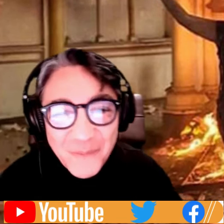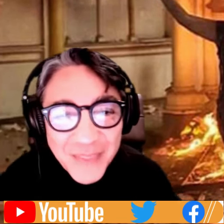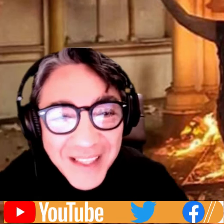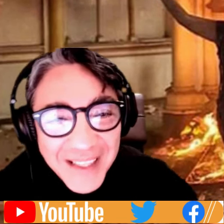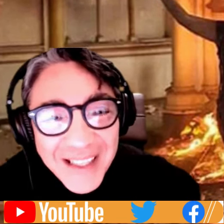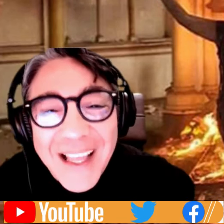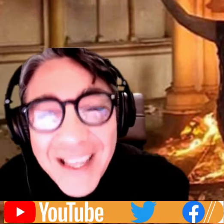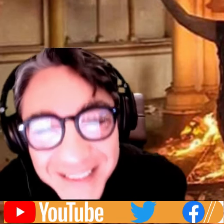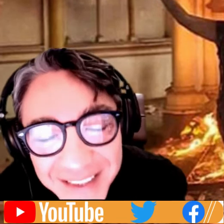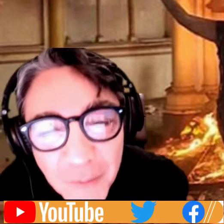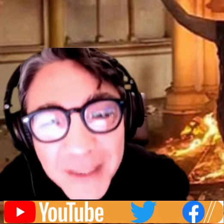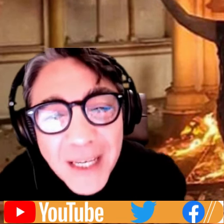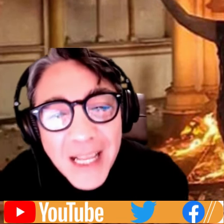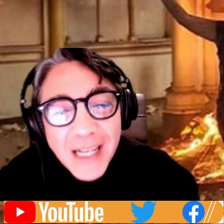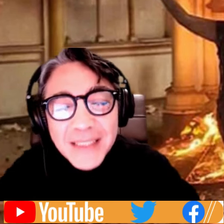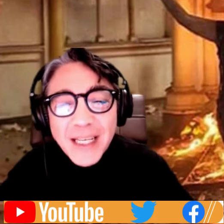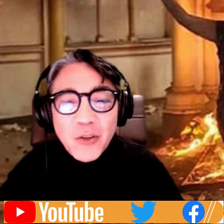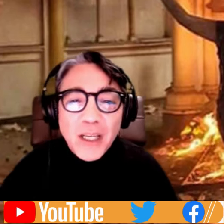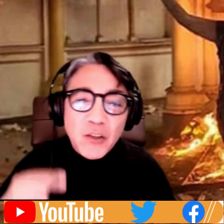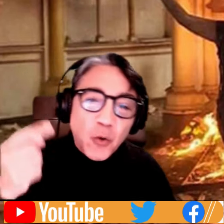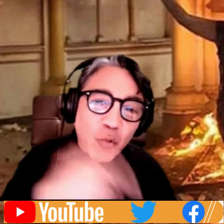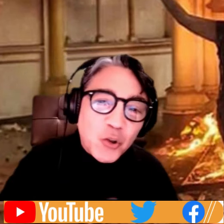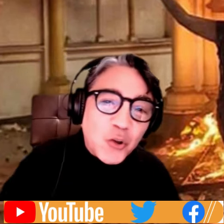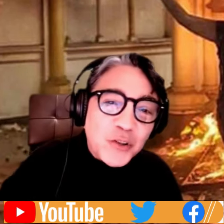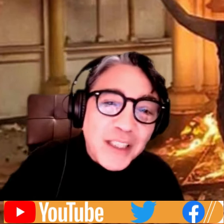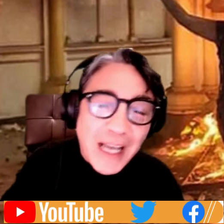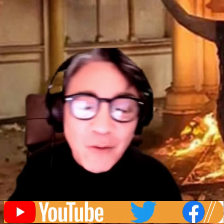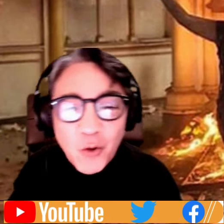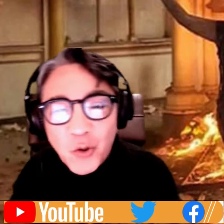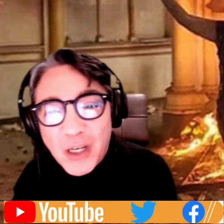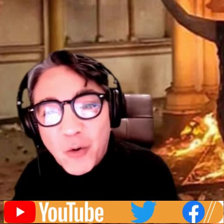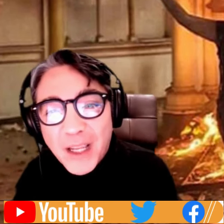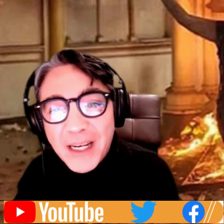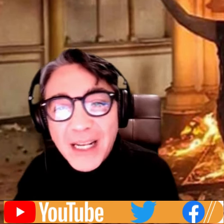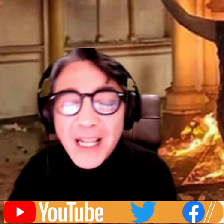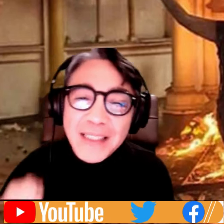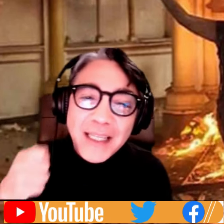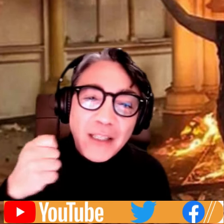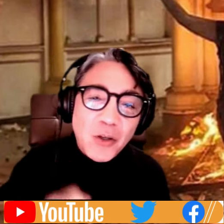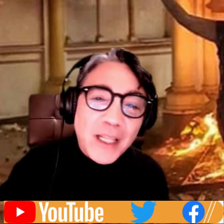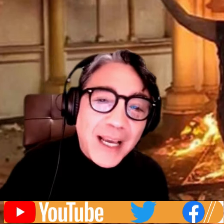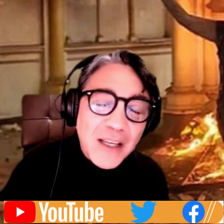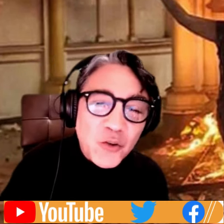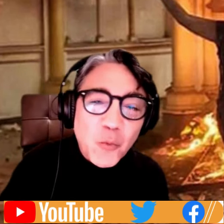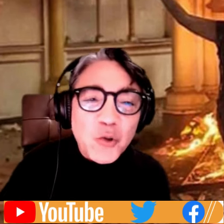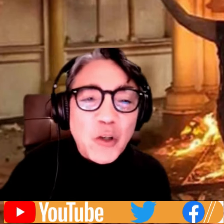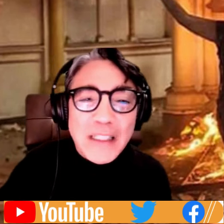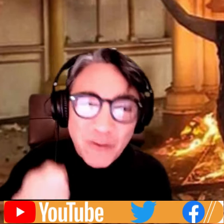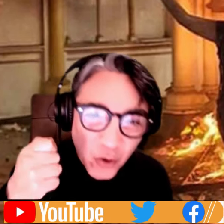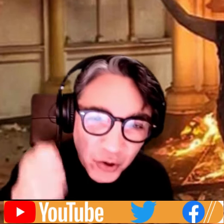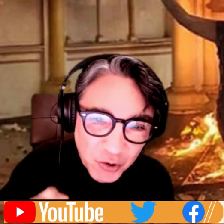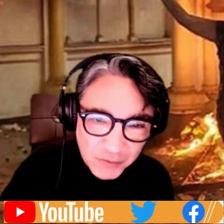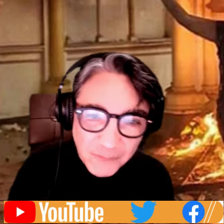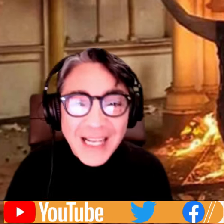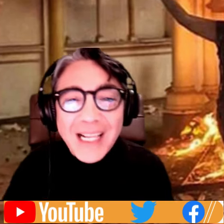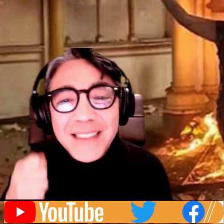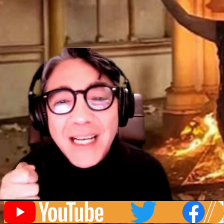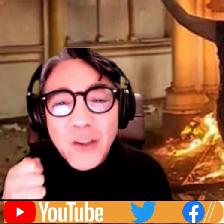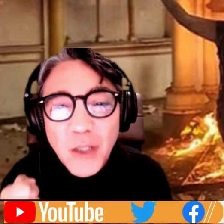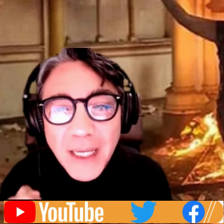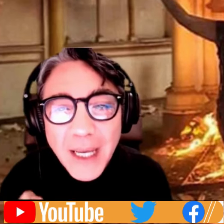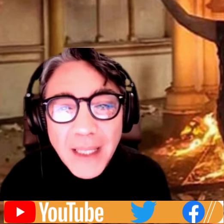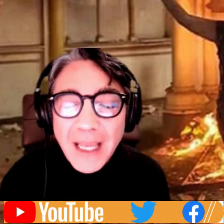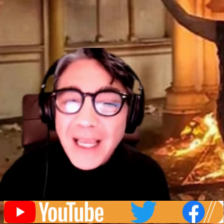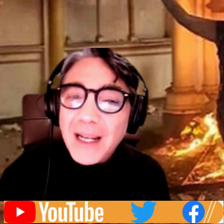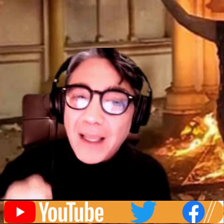lo que oc miren lo que est exactamente la Iglesia Católica se opuso Entonces al voto de la mujer la Iglesia Católica se opuso al divorcio la